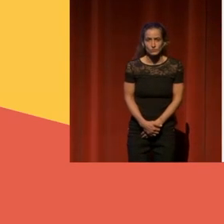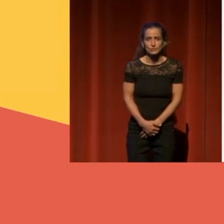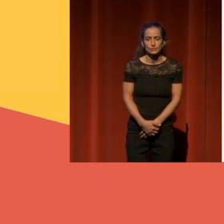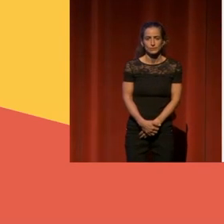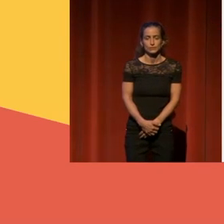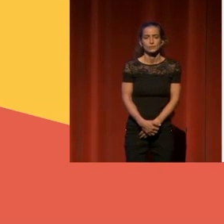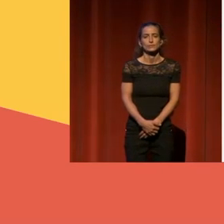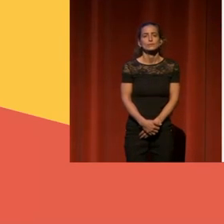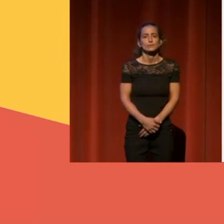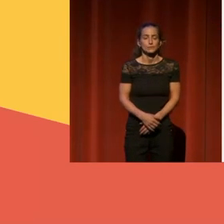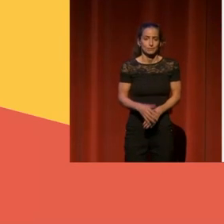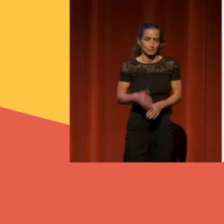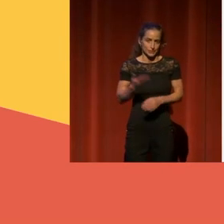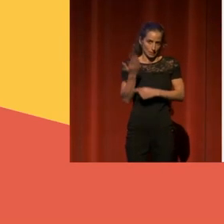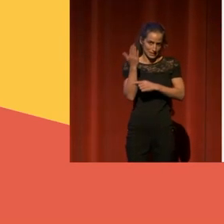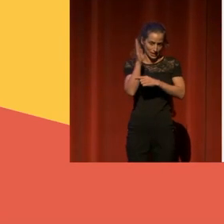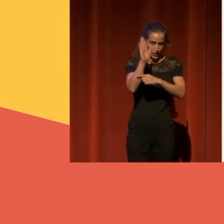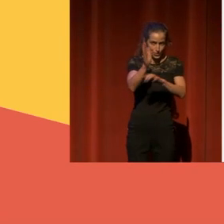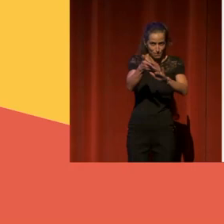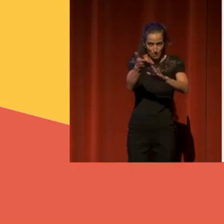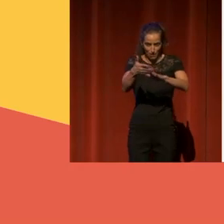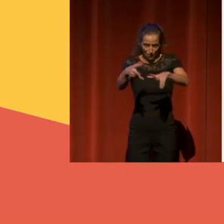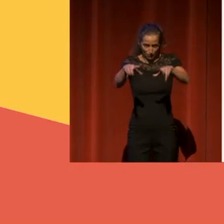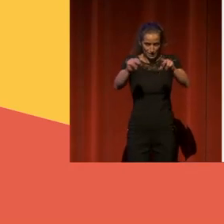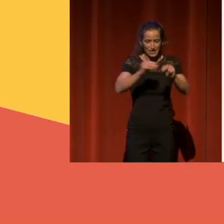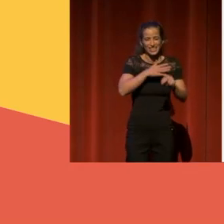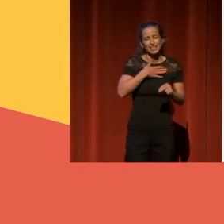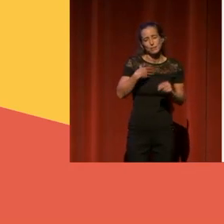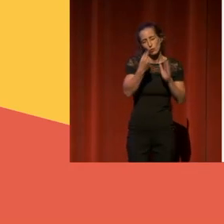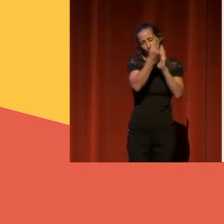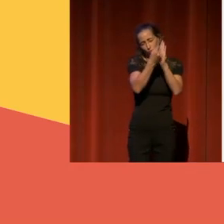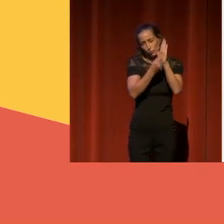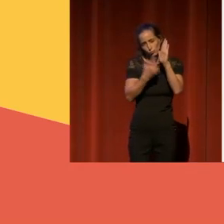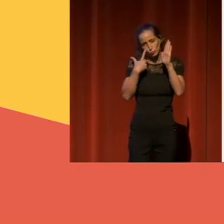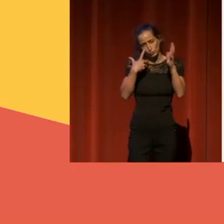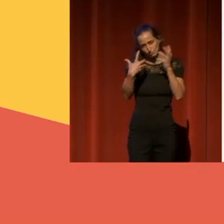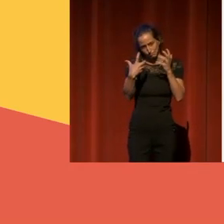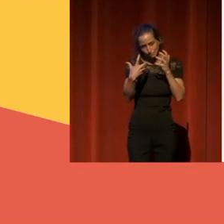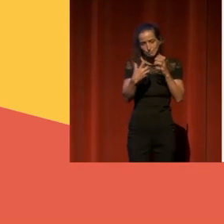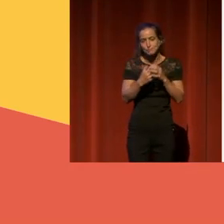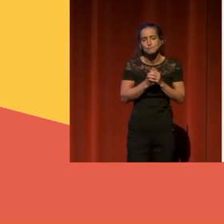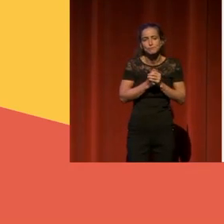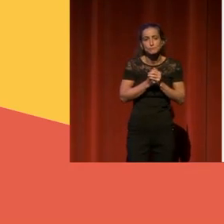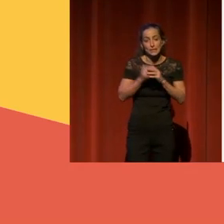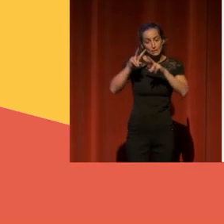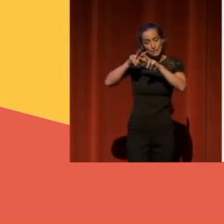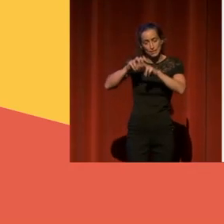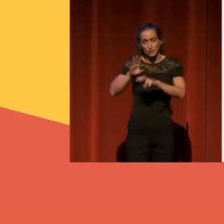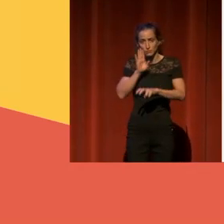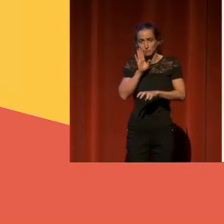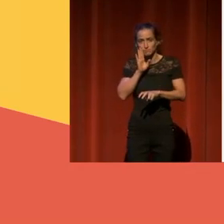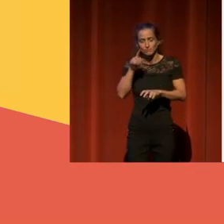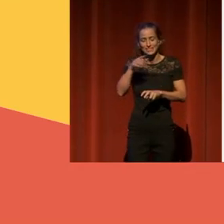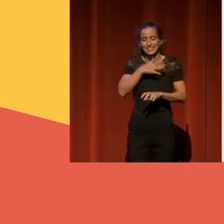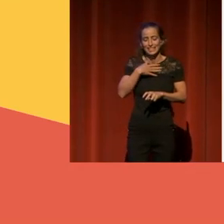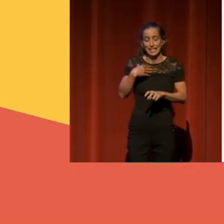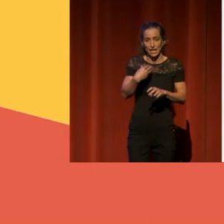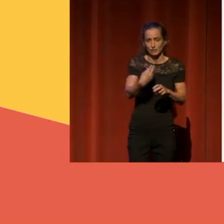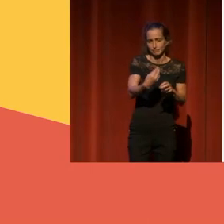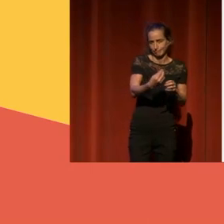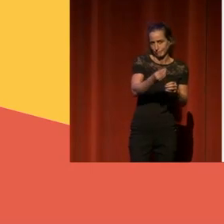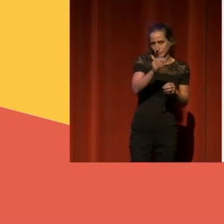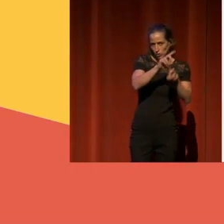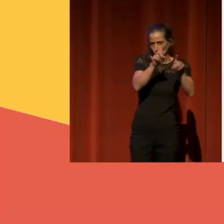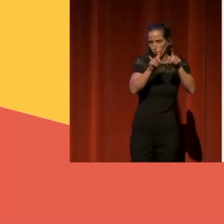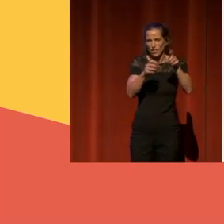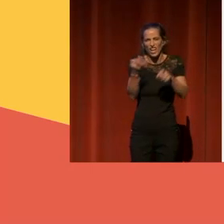A modo de cierre de esta presentación, queremos indicar varios puntos. Esta investigación ha pretendido responder a las preguntas ¿qué es un